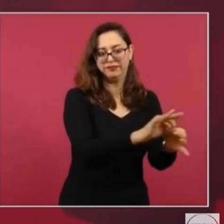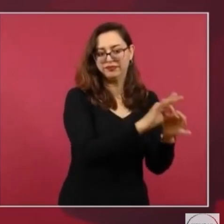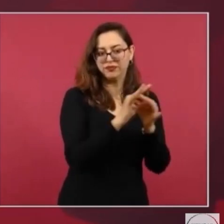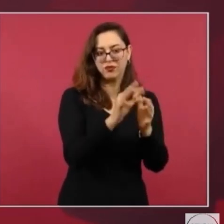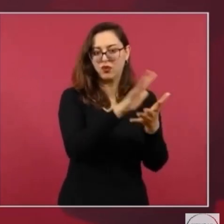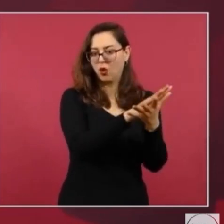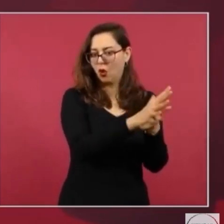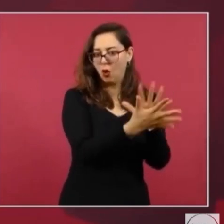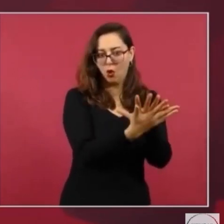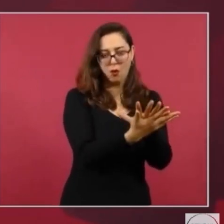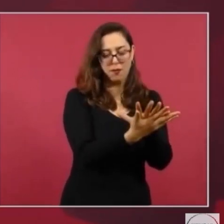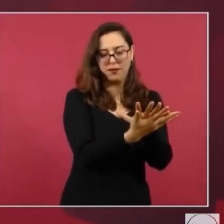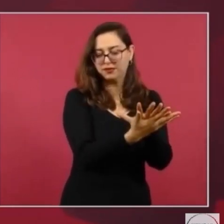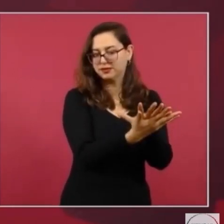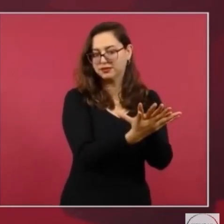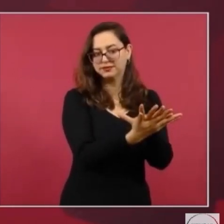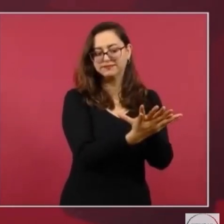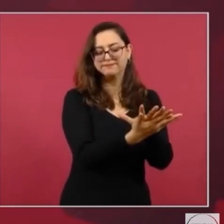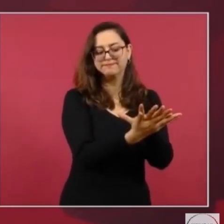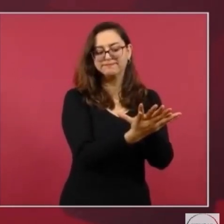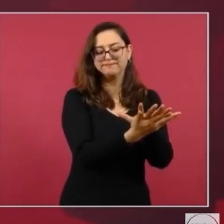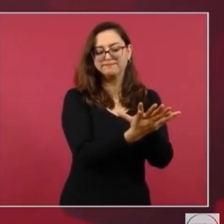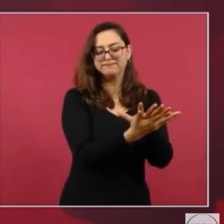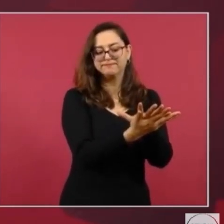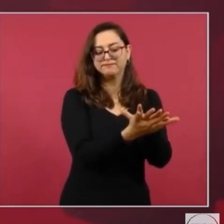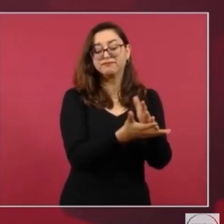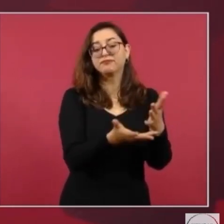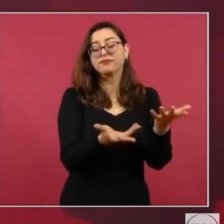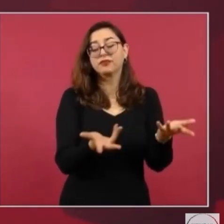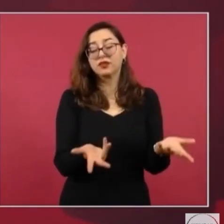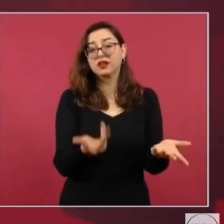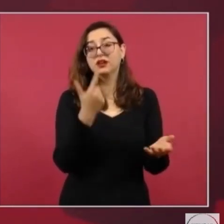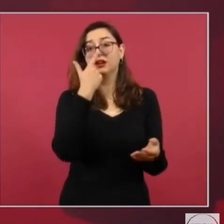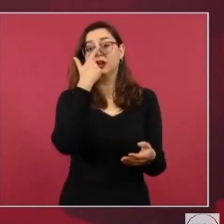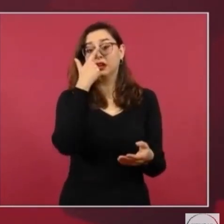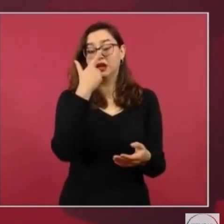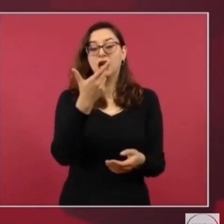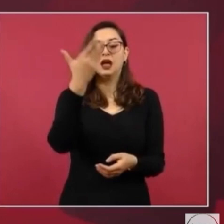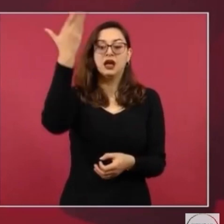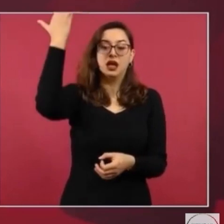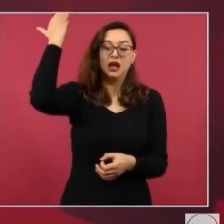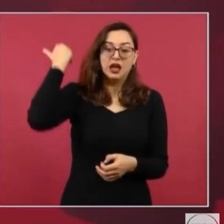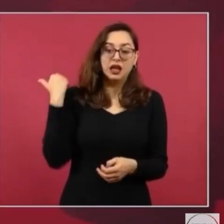Antes se encargaban de